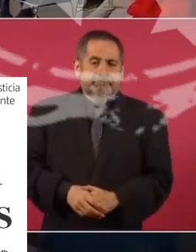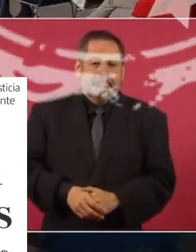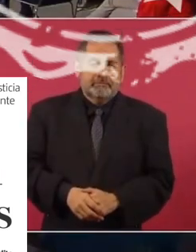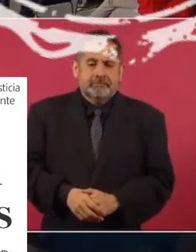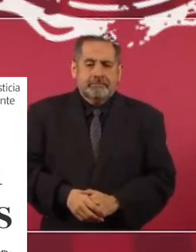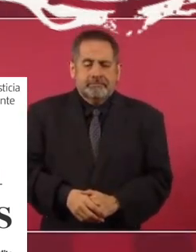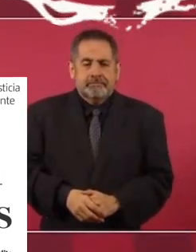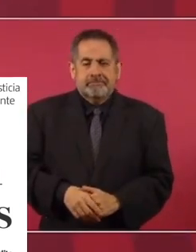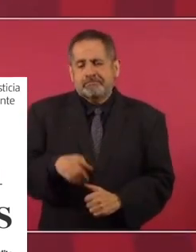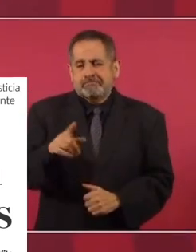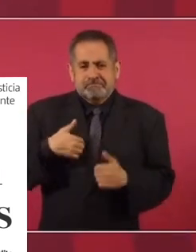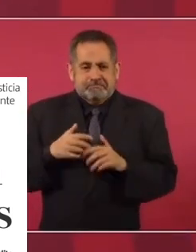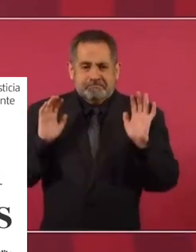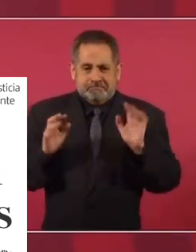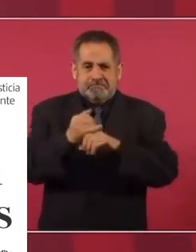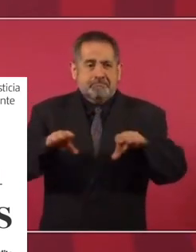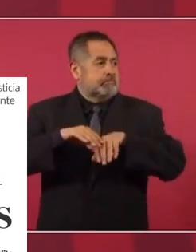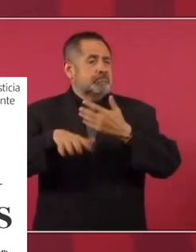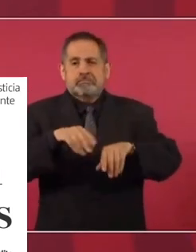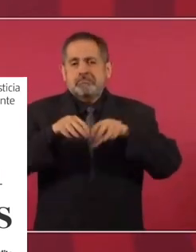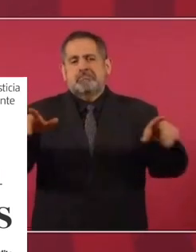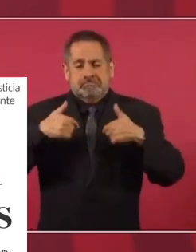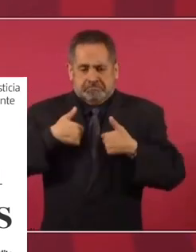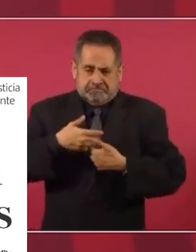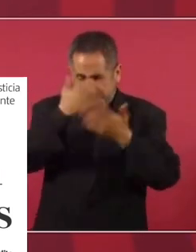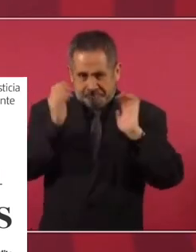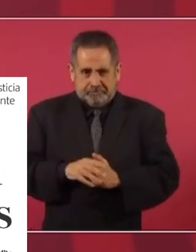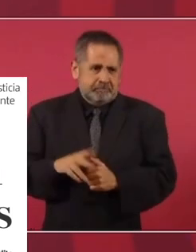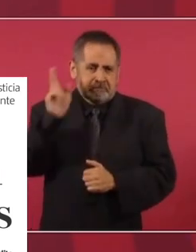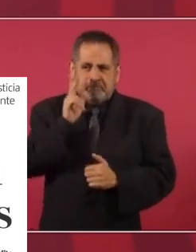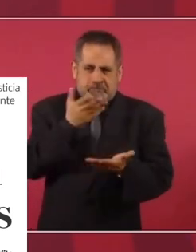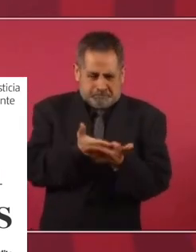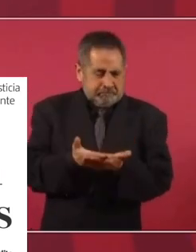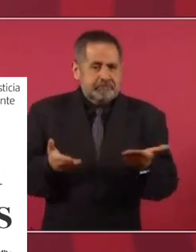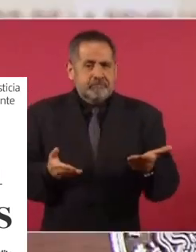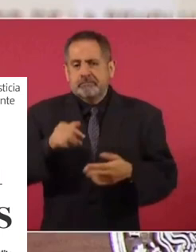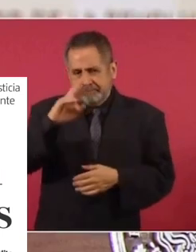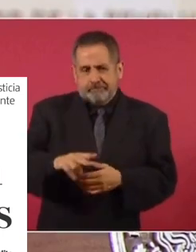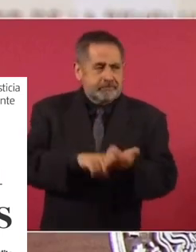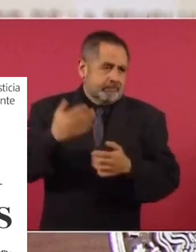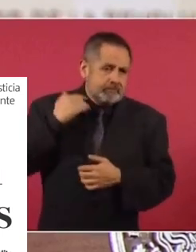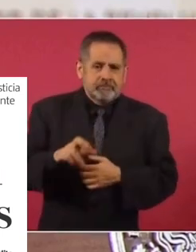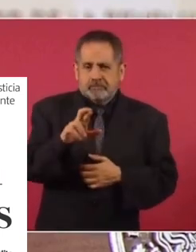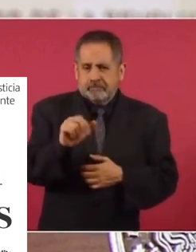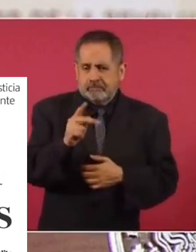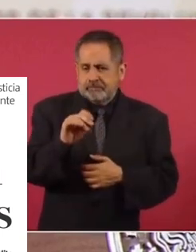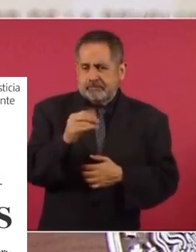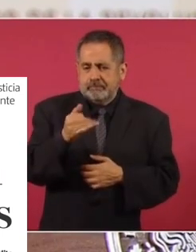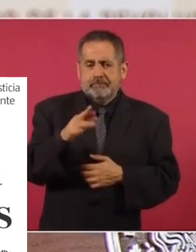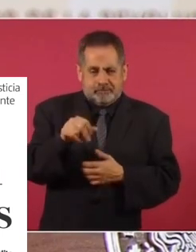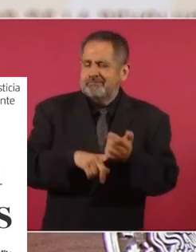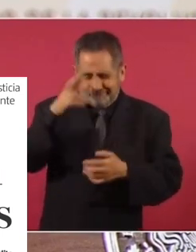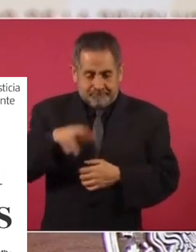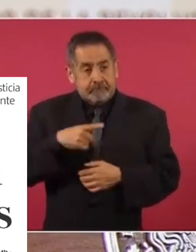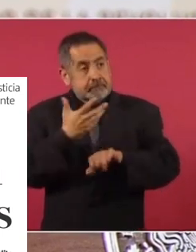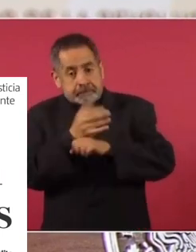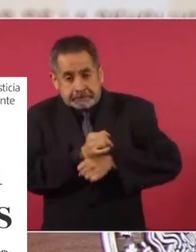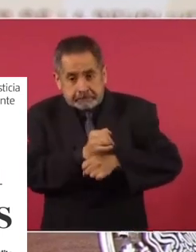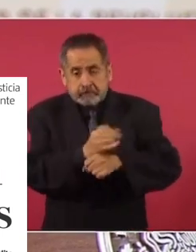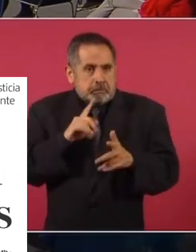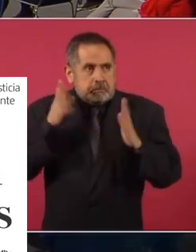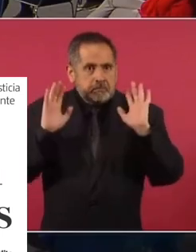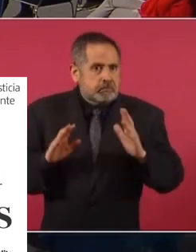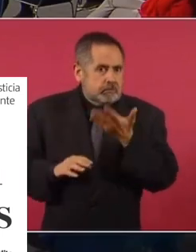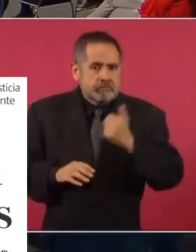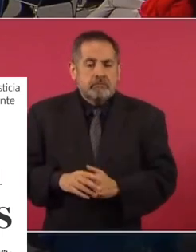Pues no tengo yo más información que esta, que es de dominio público, y sí está aprobado de que llevaron a cabo ese operativo. Se hizo una investigación en Estados Unidos, no sé si esté